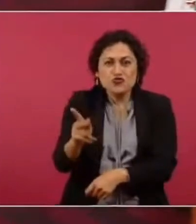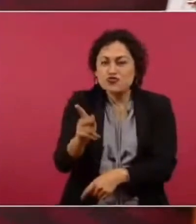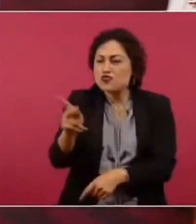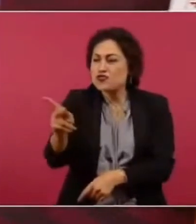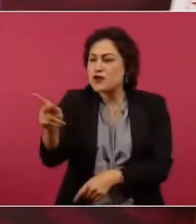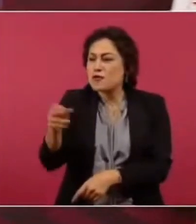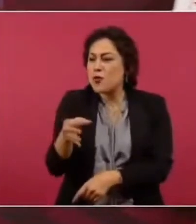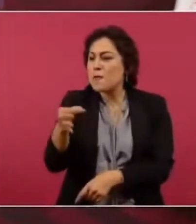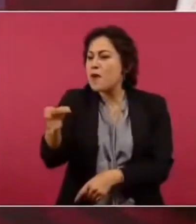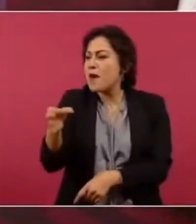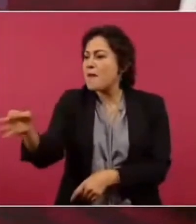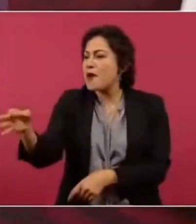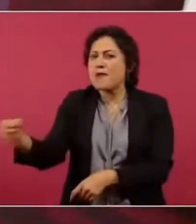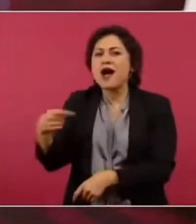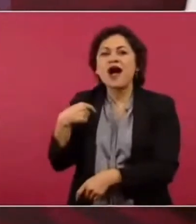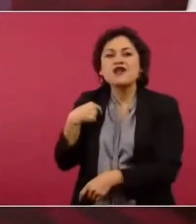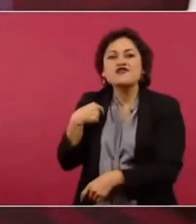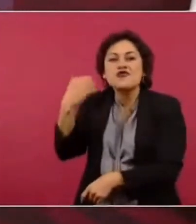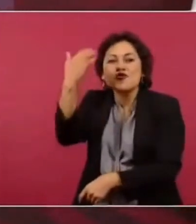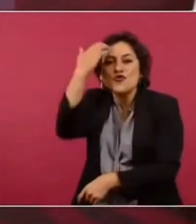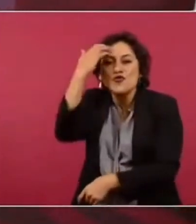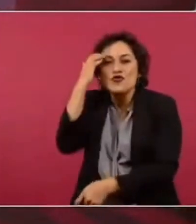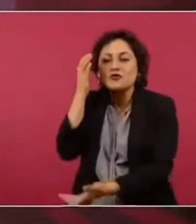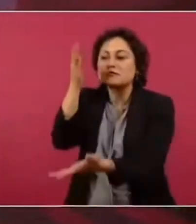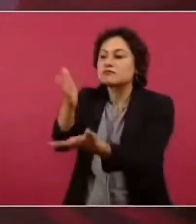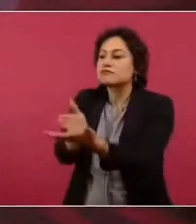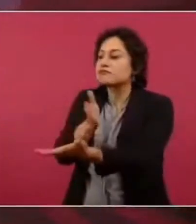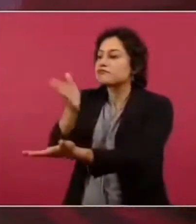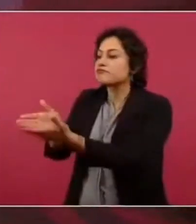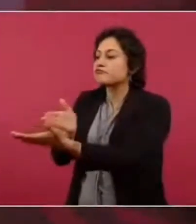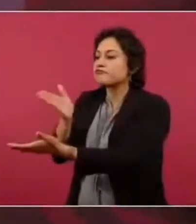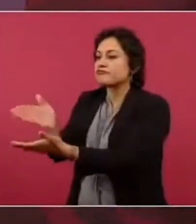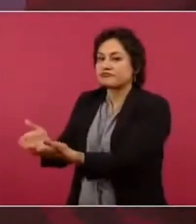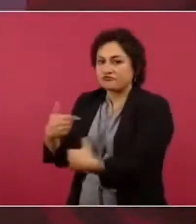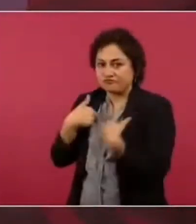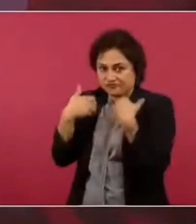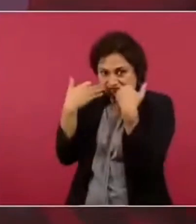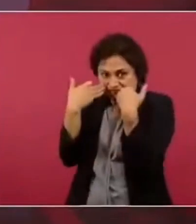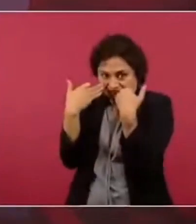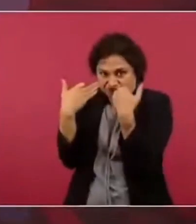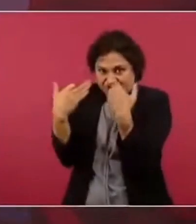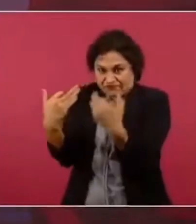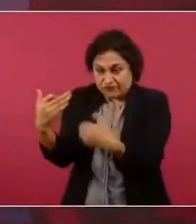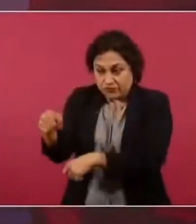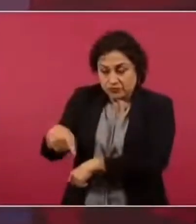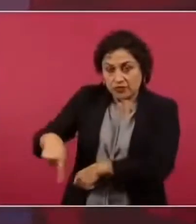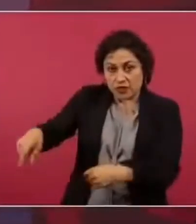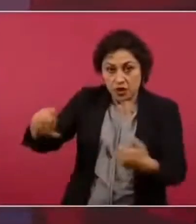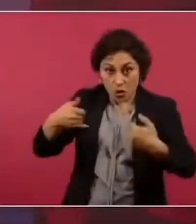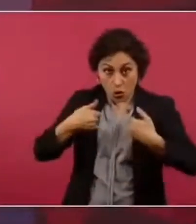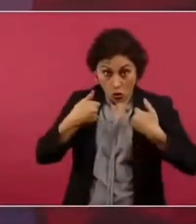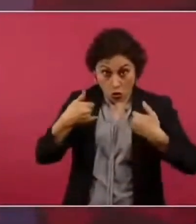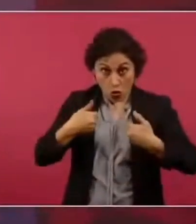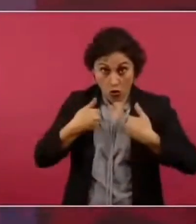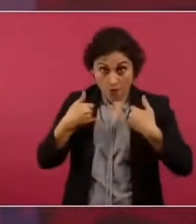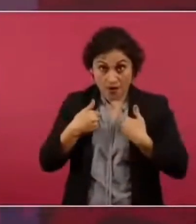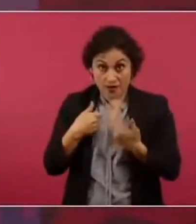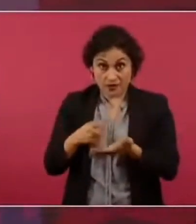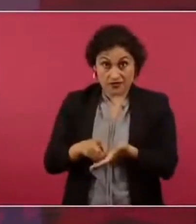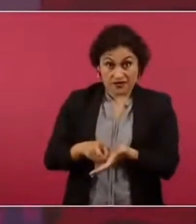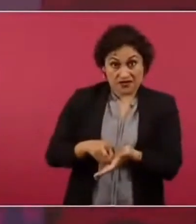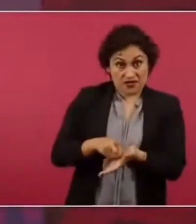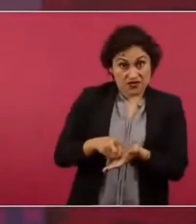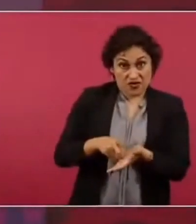donde los jóvenes van a estar con el fentanilo o con el